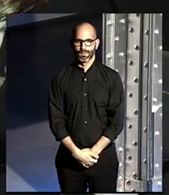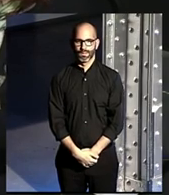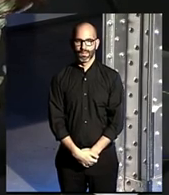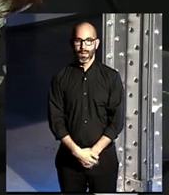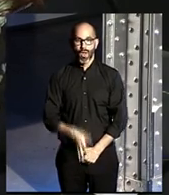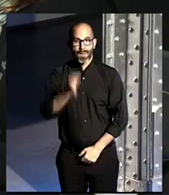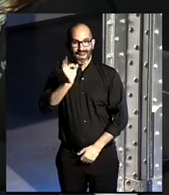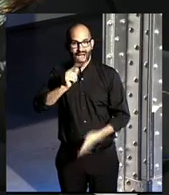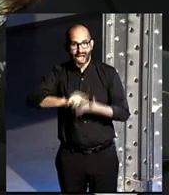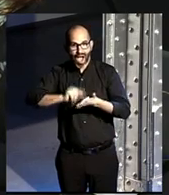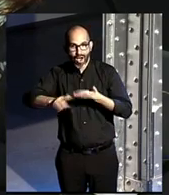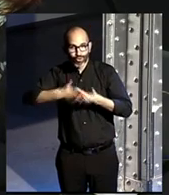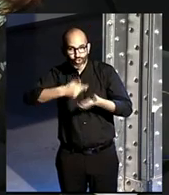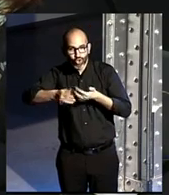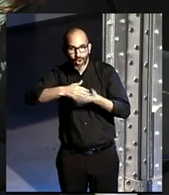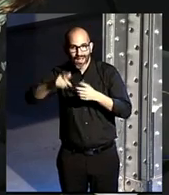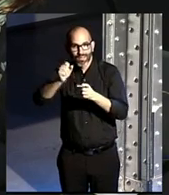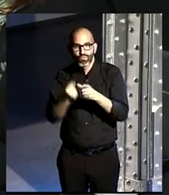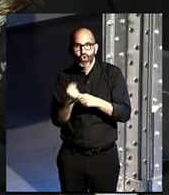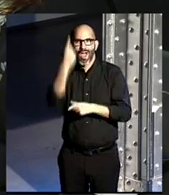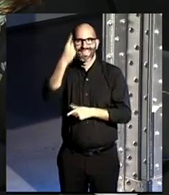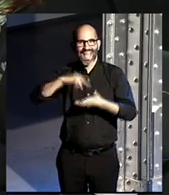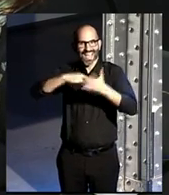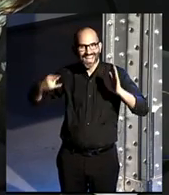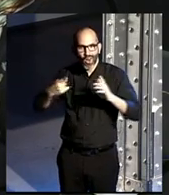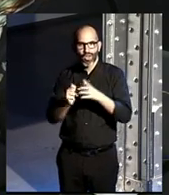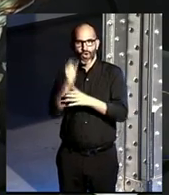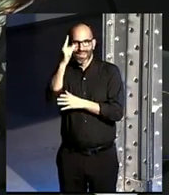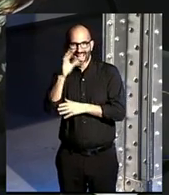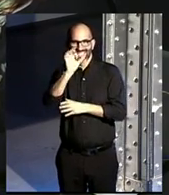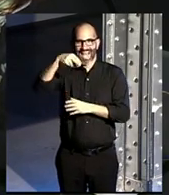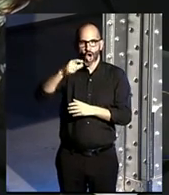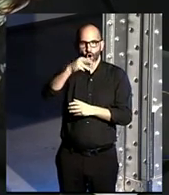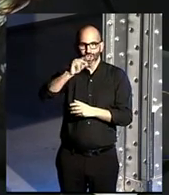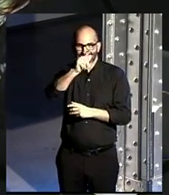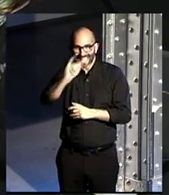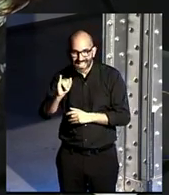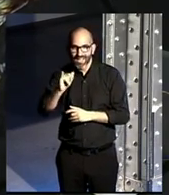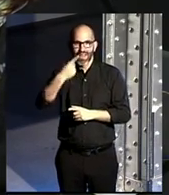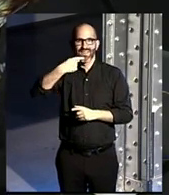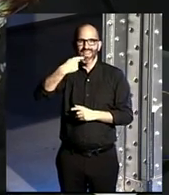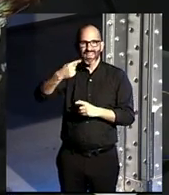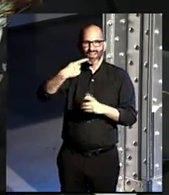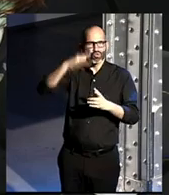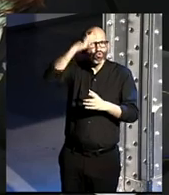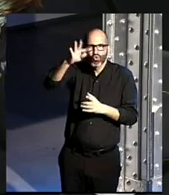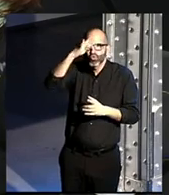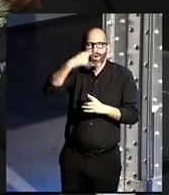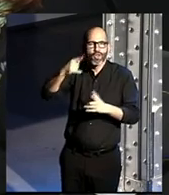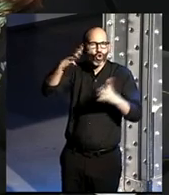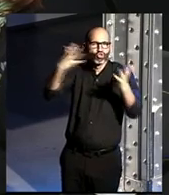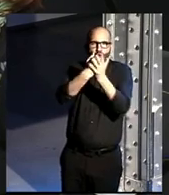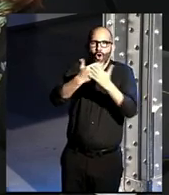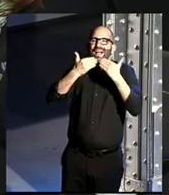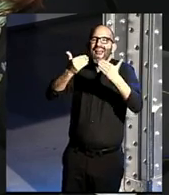autores de cohetes, ingenieros de cohetes, Sapkowski y Goddard, dijeron esto, que debían todo lo que sus sueños a Julio Verne.